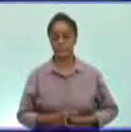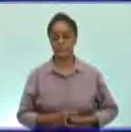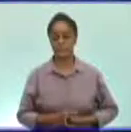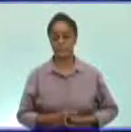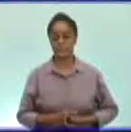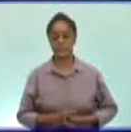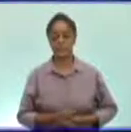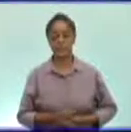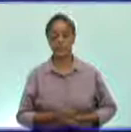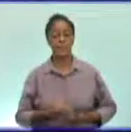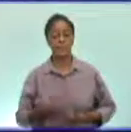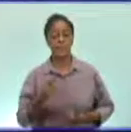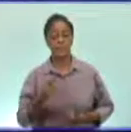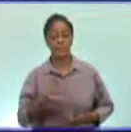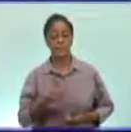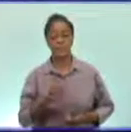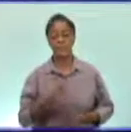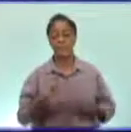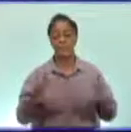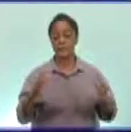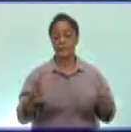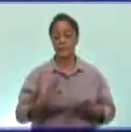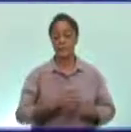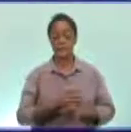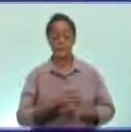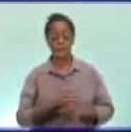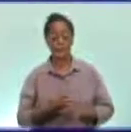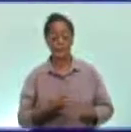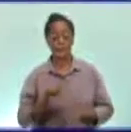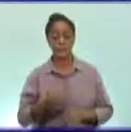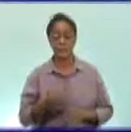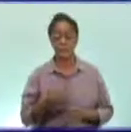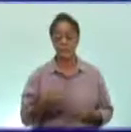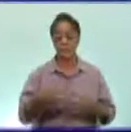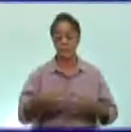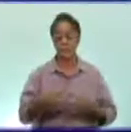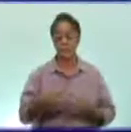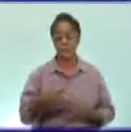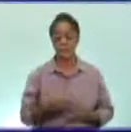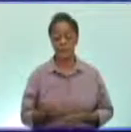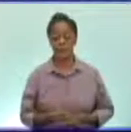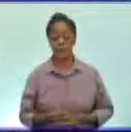Pero a pesar de las grandes diferencias que existen entre ellos,